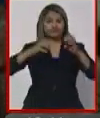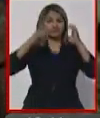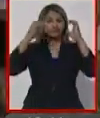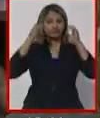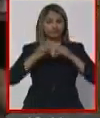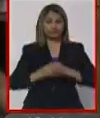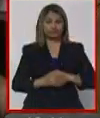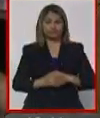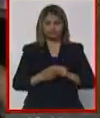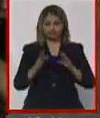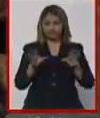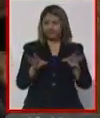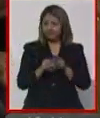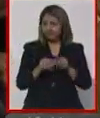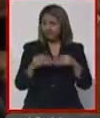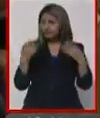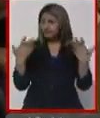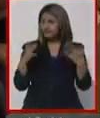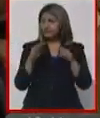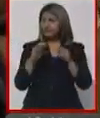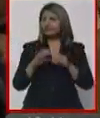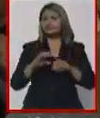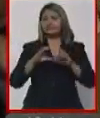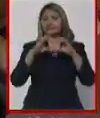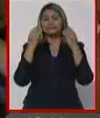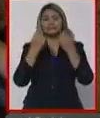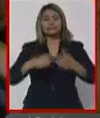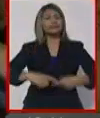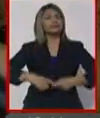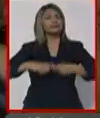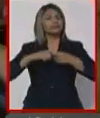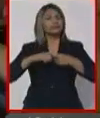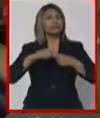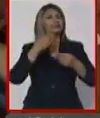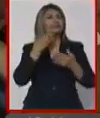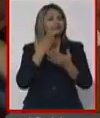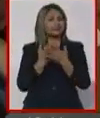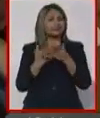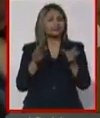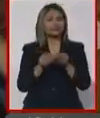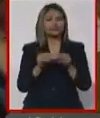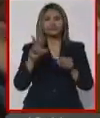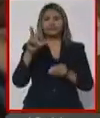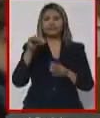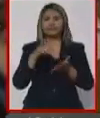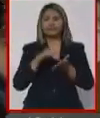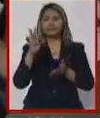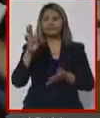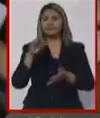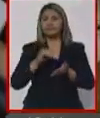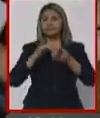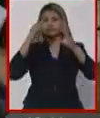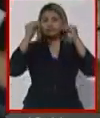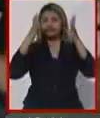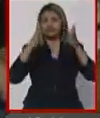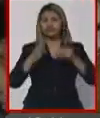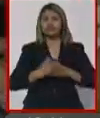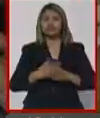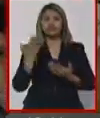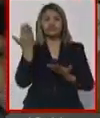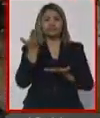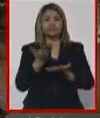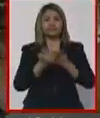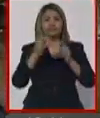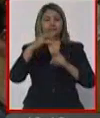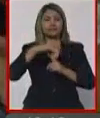educación. Están los colegas reunidos, las clases han suspendido, consideramos que es un éxito esta asamblea. Tenemos cerca de 3.000 a 4.000 maestros